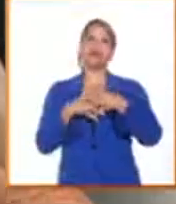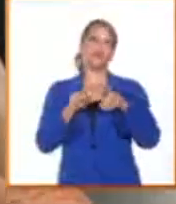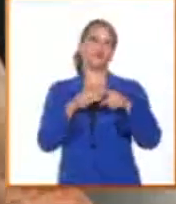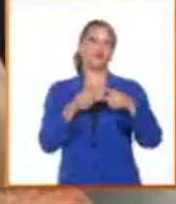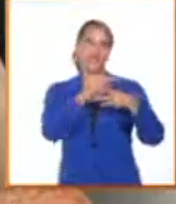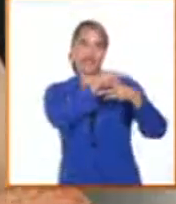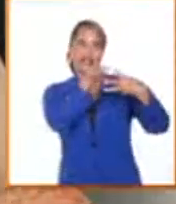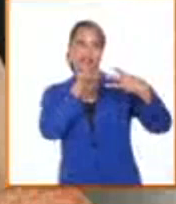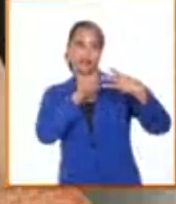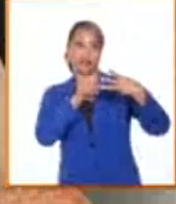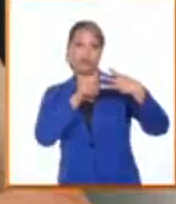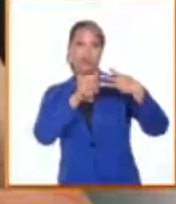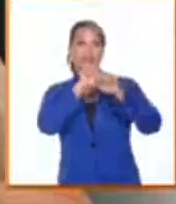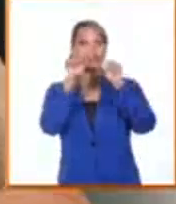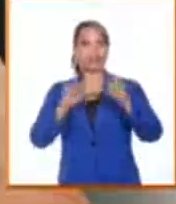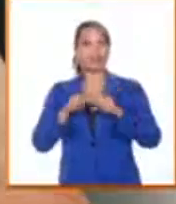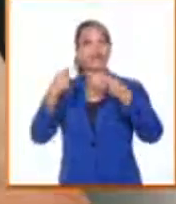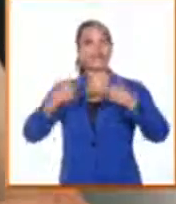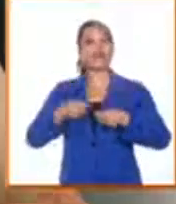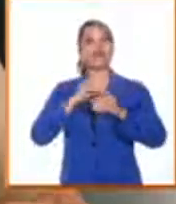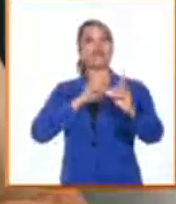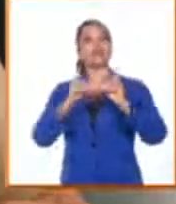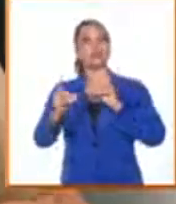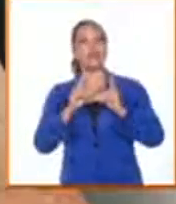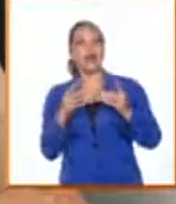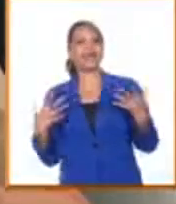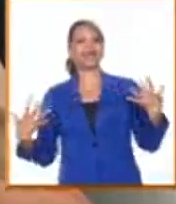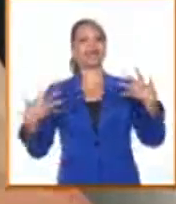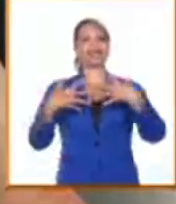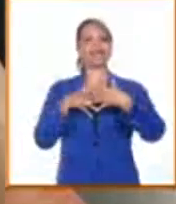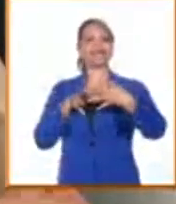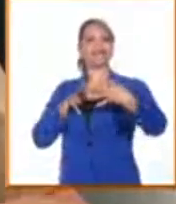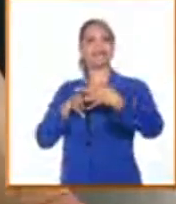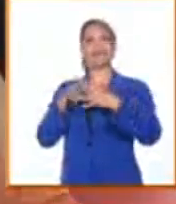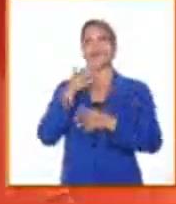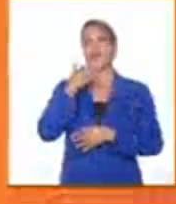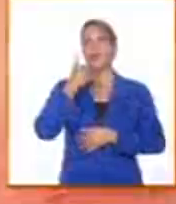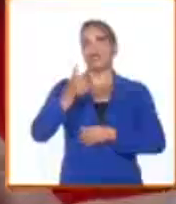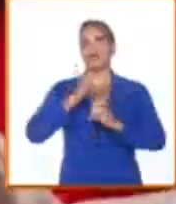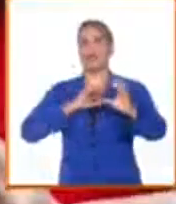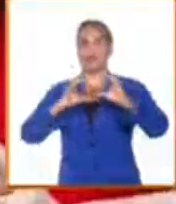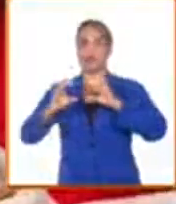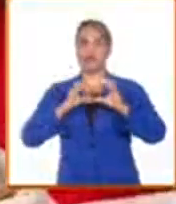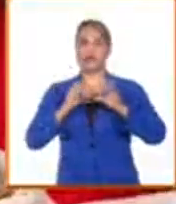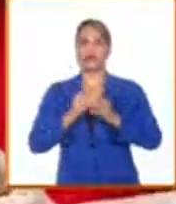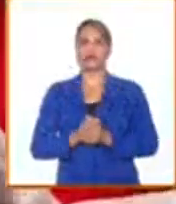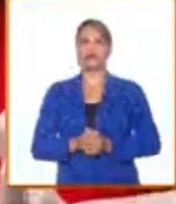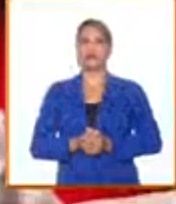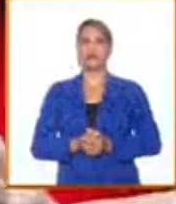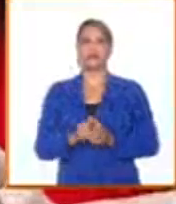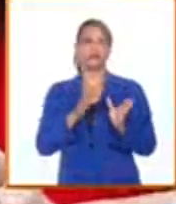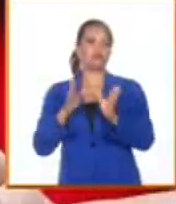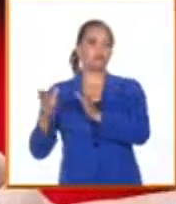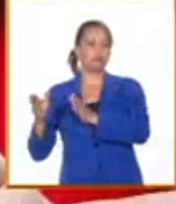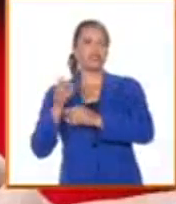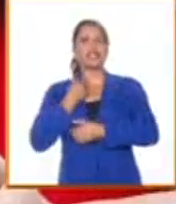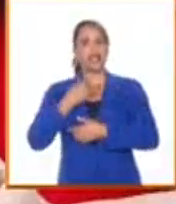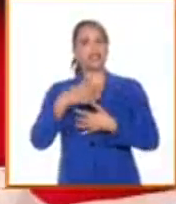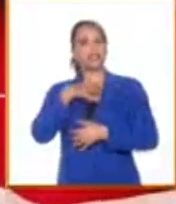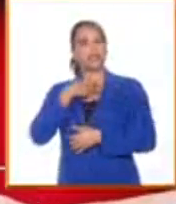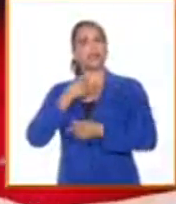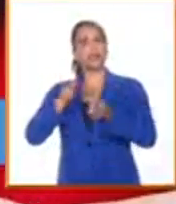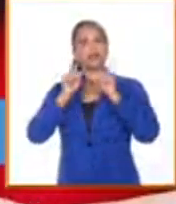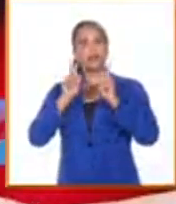ellos tienen que haber diálogos para lograrse la comunicación en sentido general. Ya tenemos la política, que por eso sale la